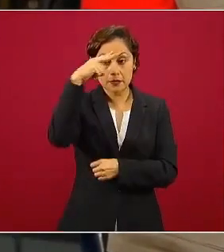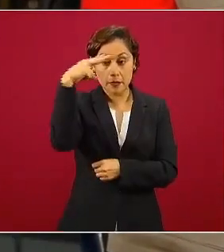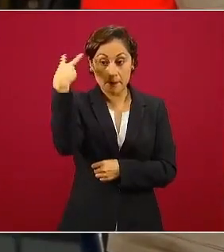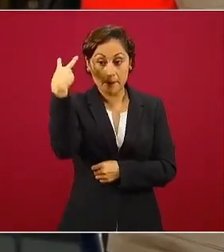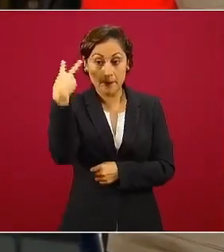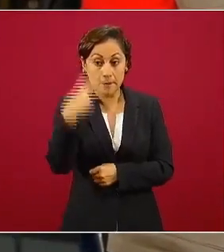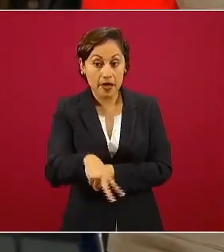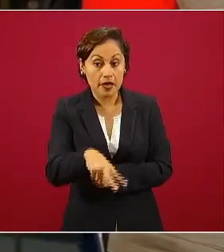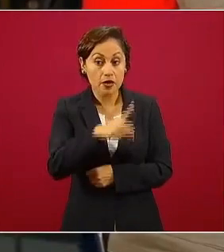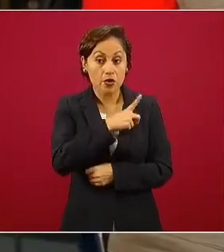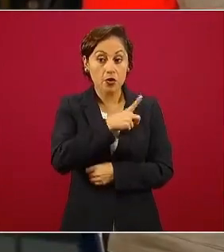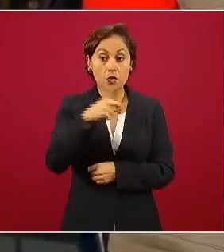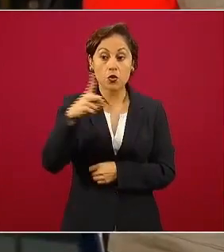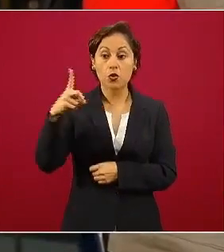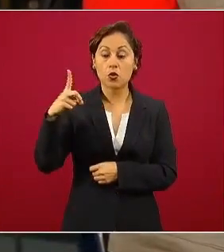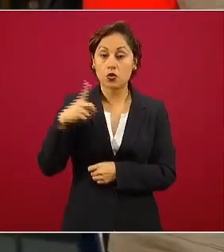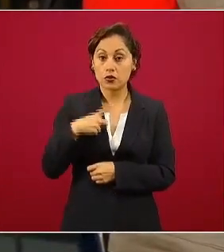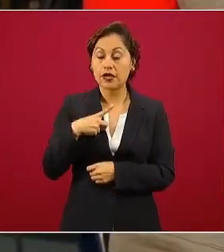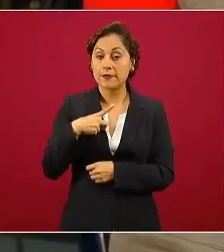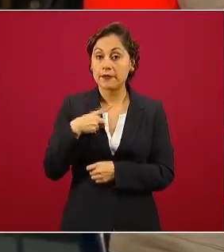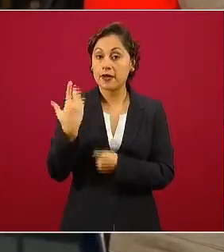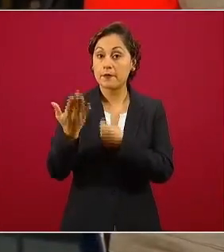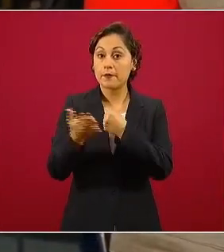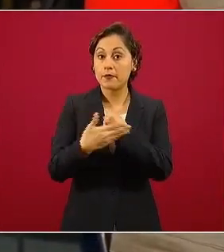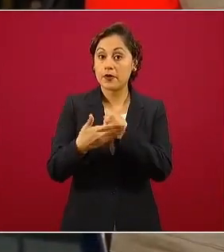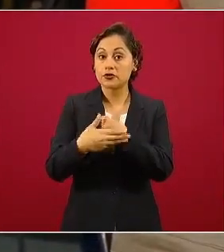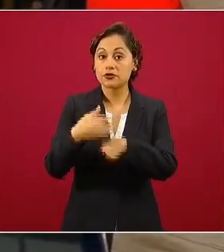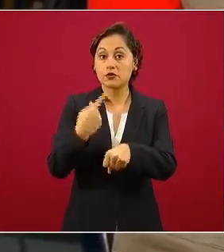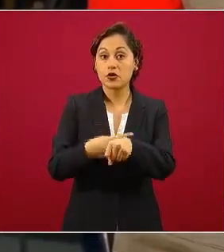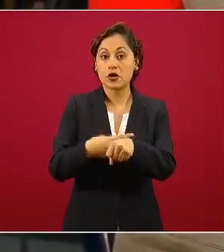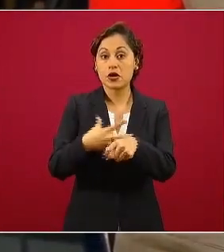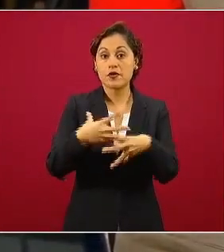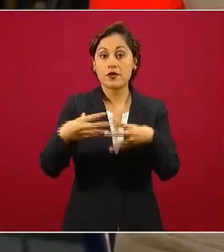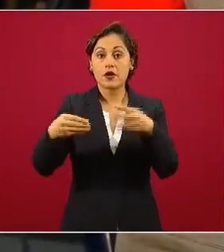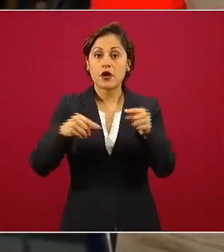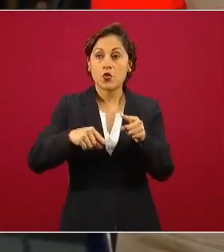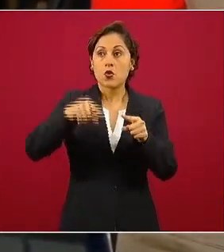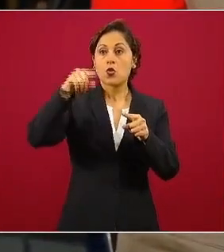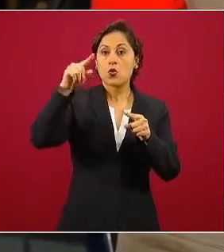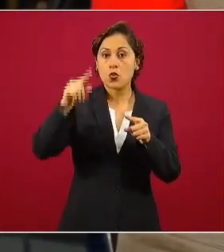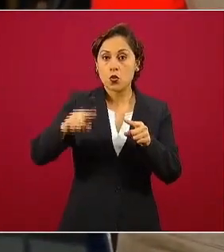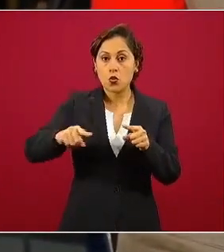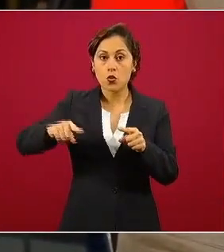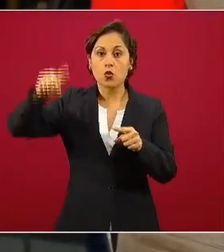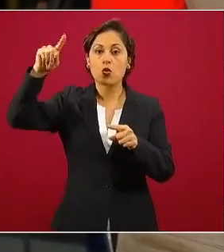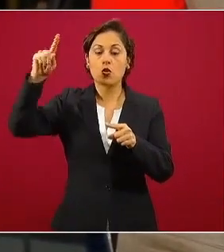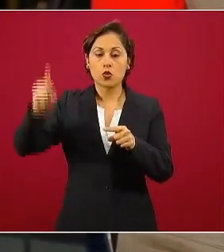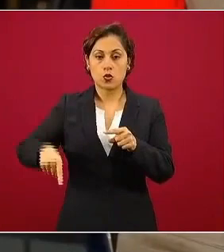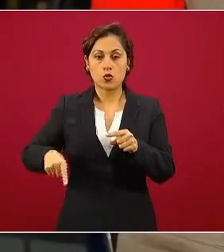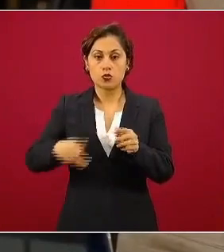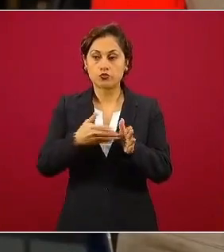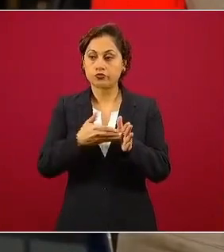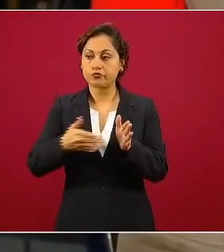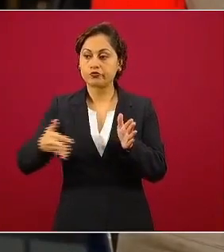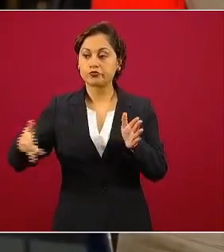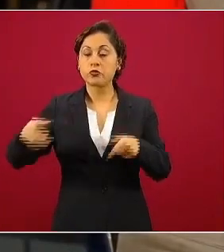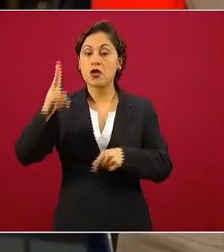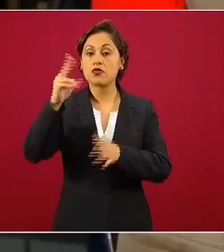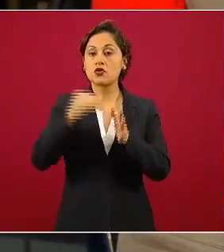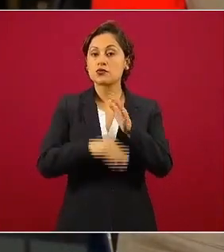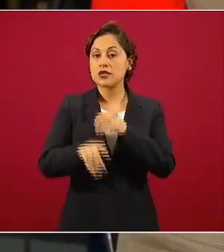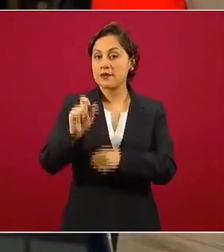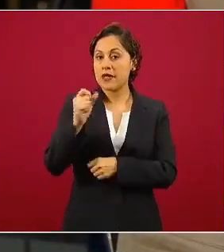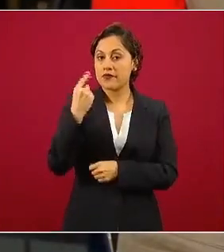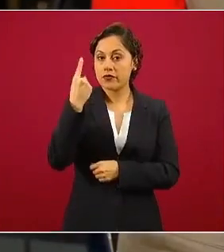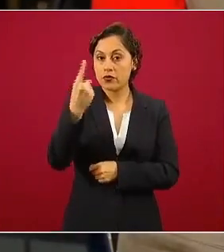una sucesión de olas de la epidemia del COVID, esto durante todo el 2021. ¿Qué le